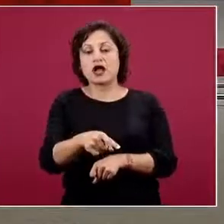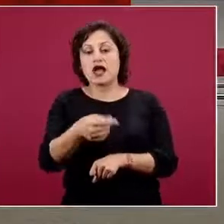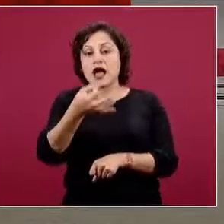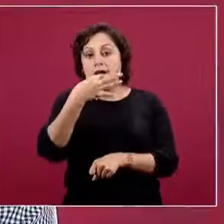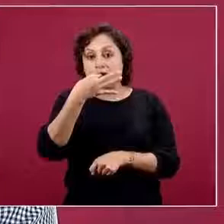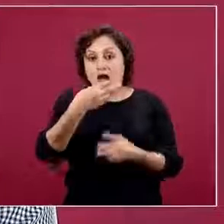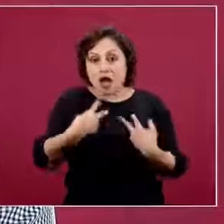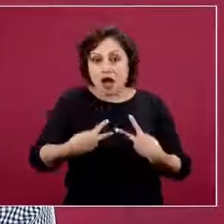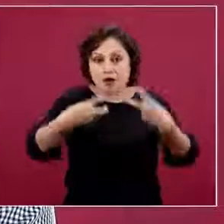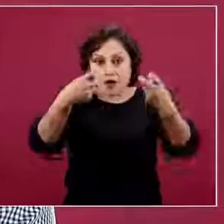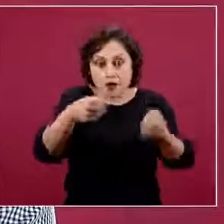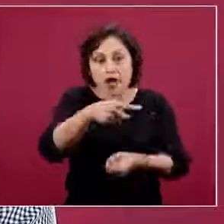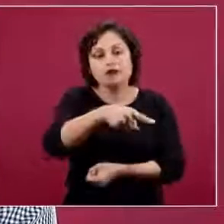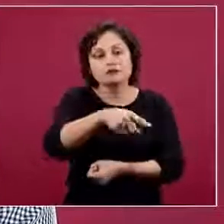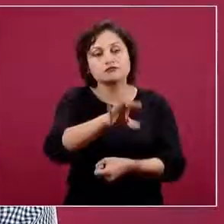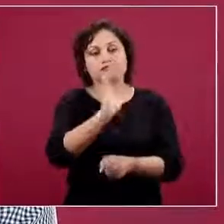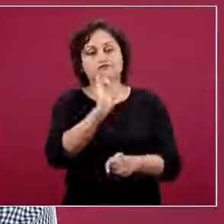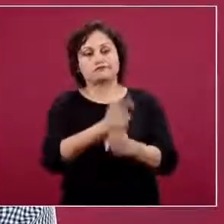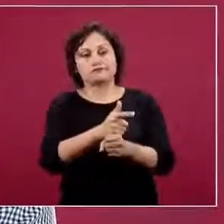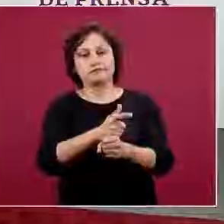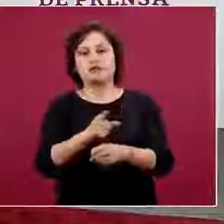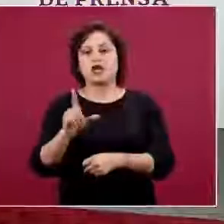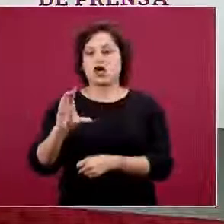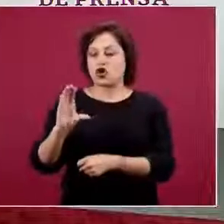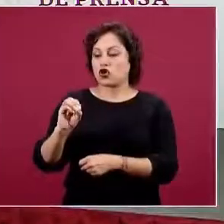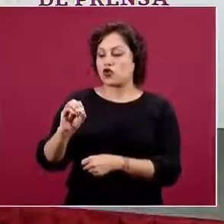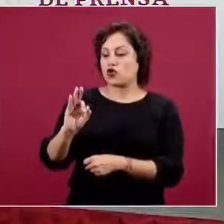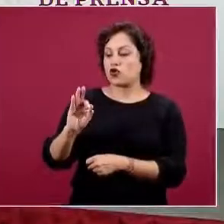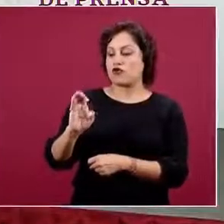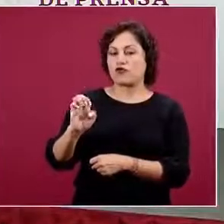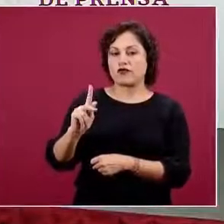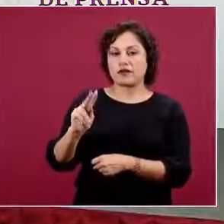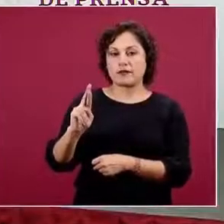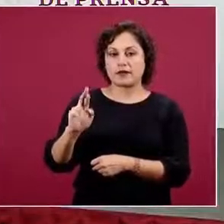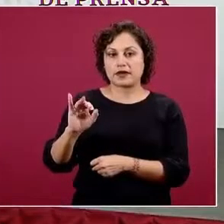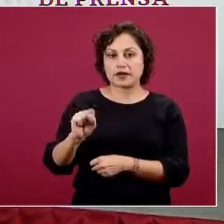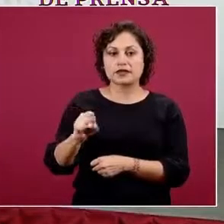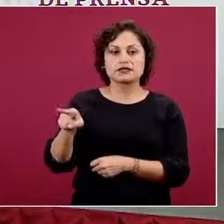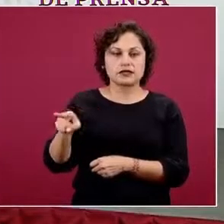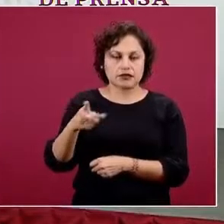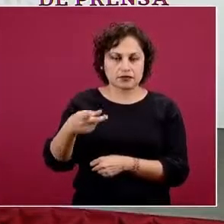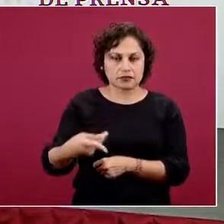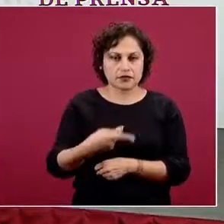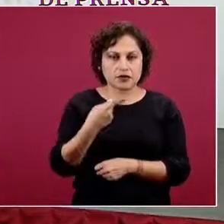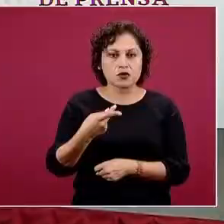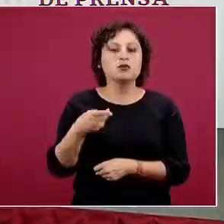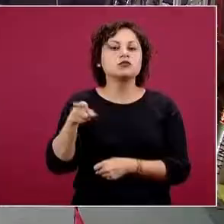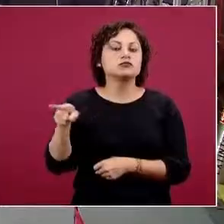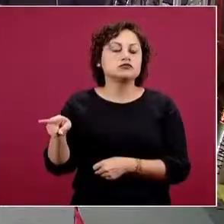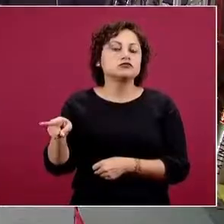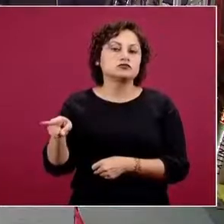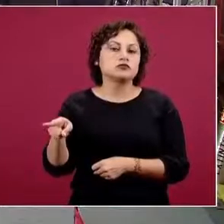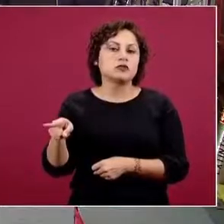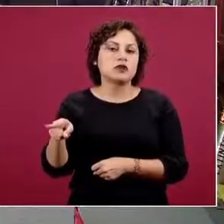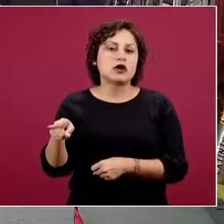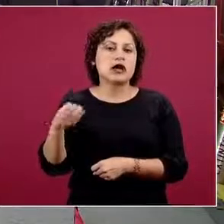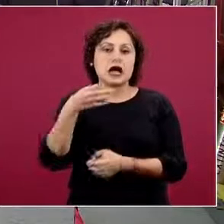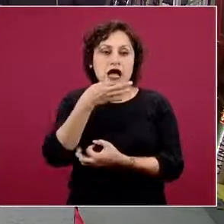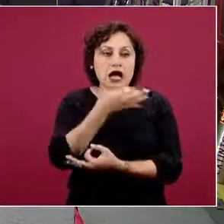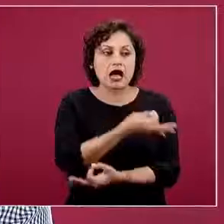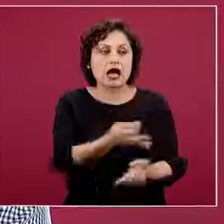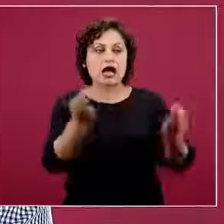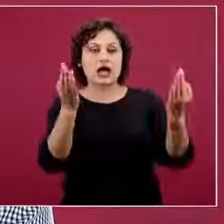El alertamiento de la COFEPRIS tiene que ver más en un marco precisamente de hacer del conocimiento de la